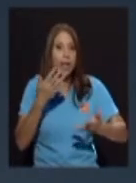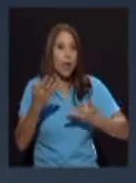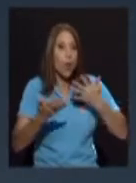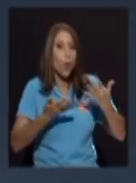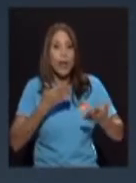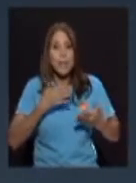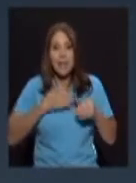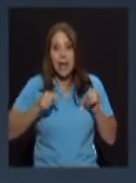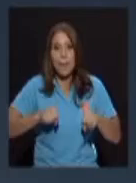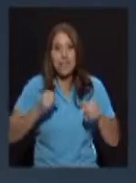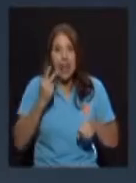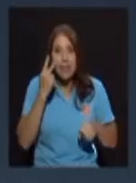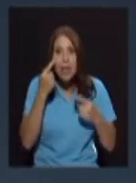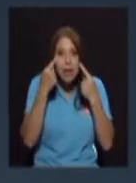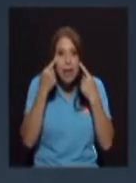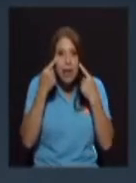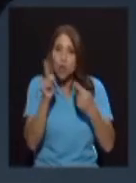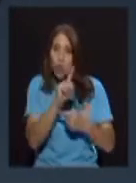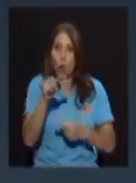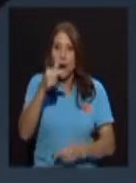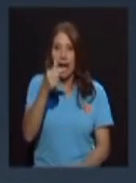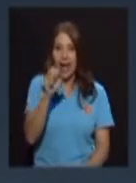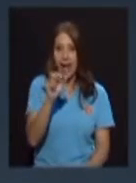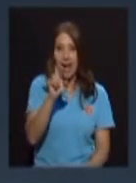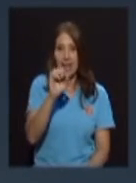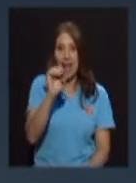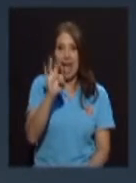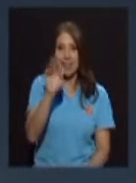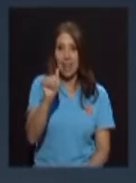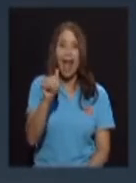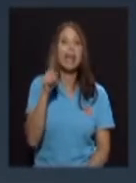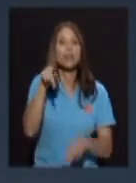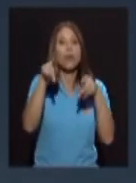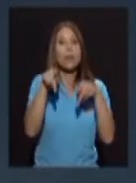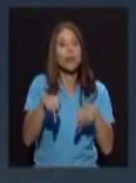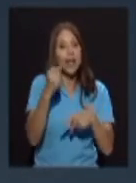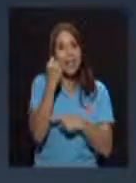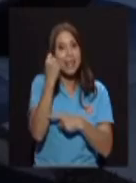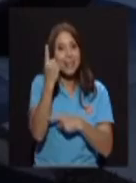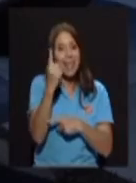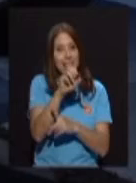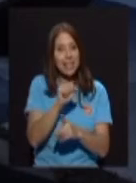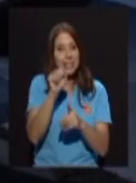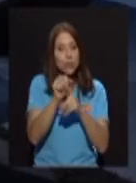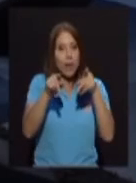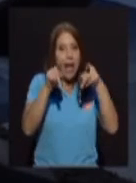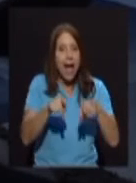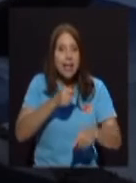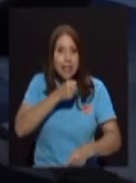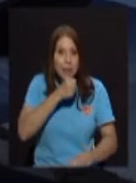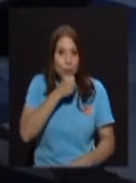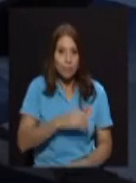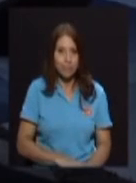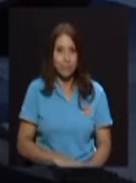mi capacidad de ver, sino alguien que entiende el evento de adultez mayor. Y cierto